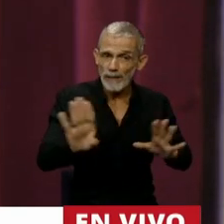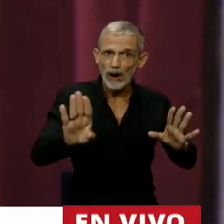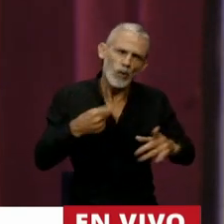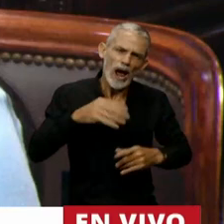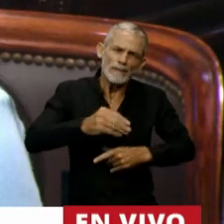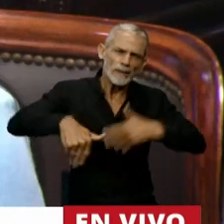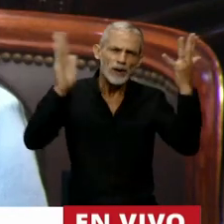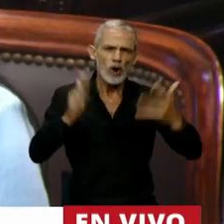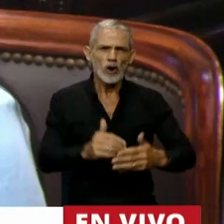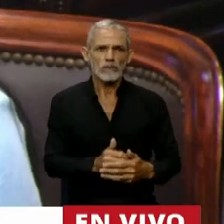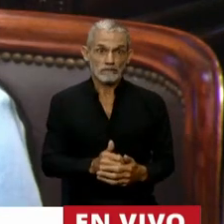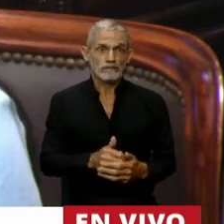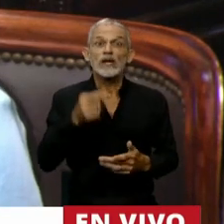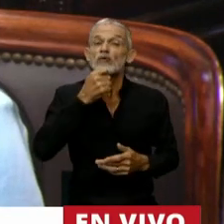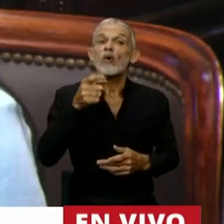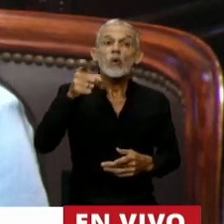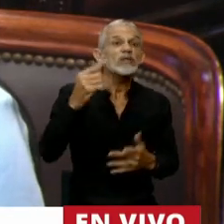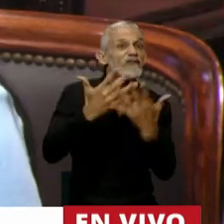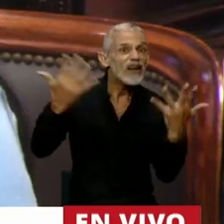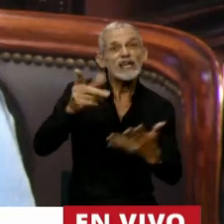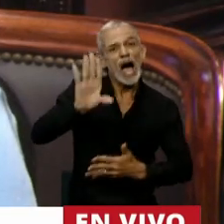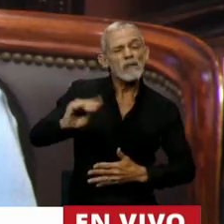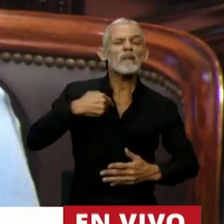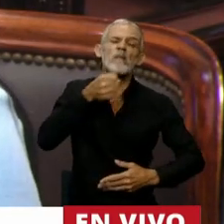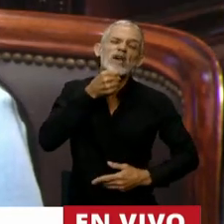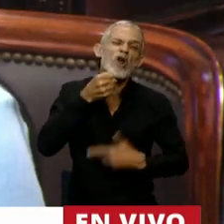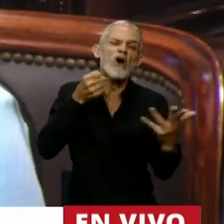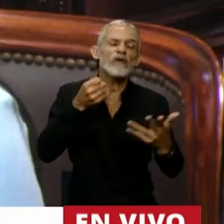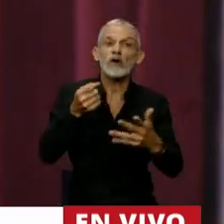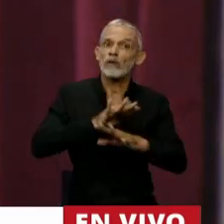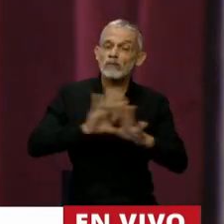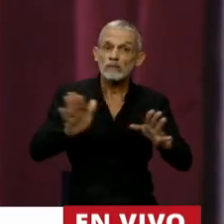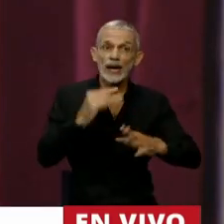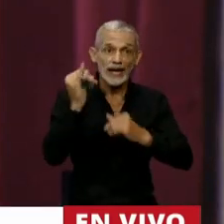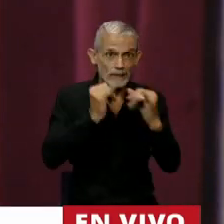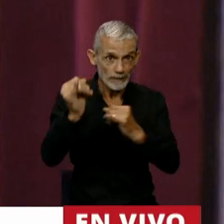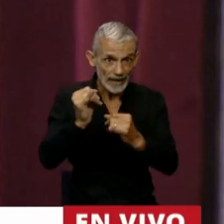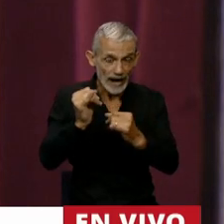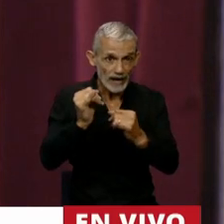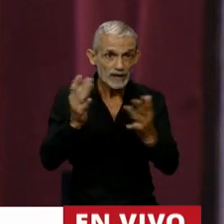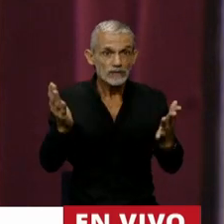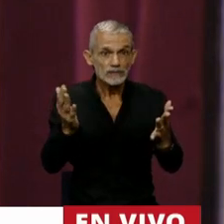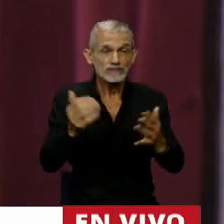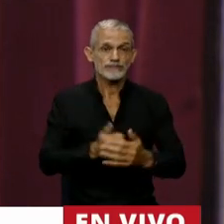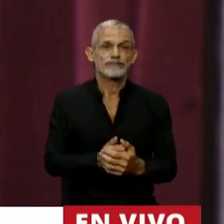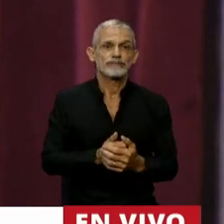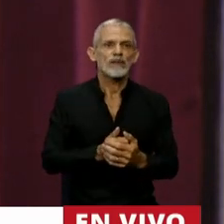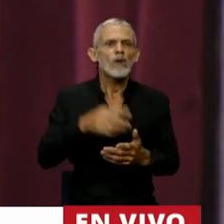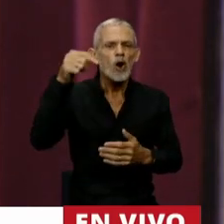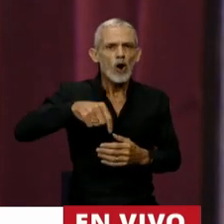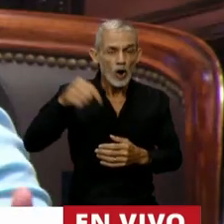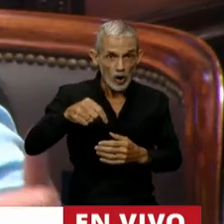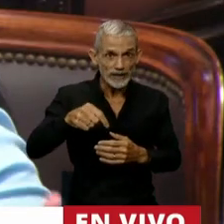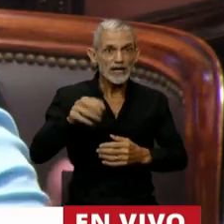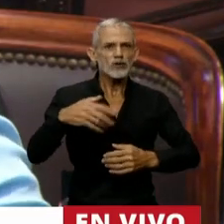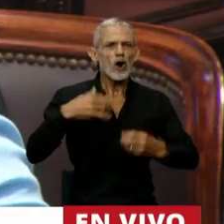Bueno, apáguelo. Cierre, si usted cierre feliz, el pedido. Apáguelo, cierre presidente. La fundamentación del siempre pedido de apartamiento. Mire,